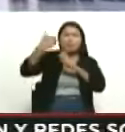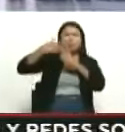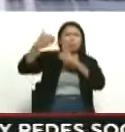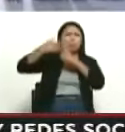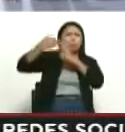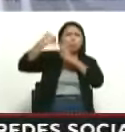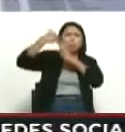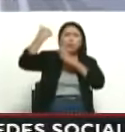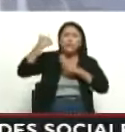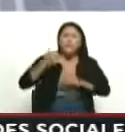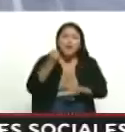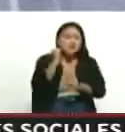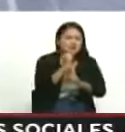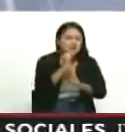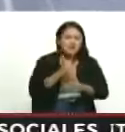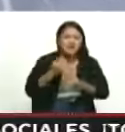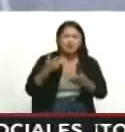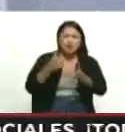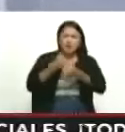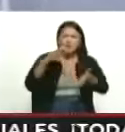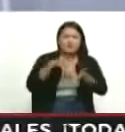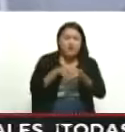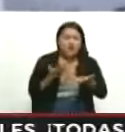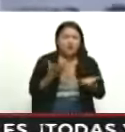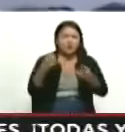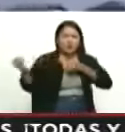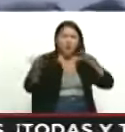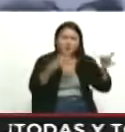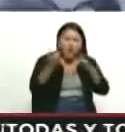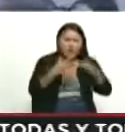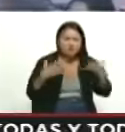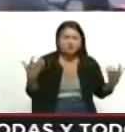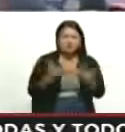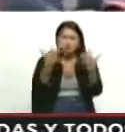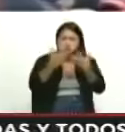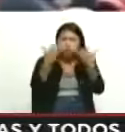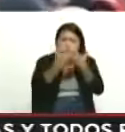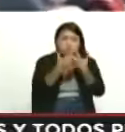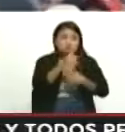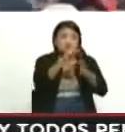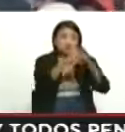han intentado asesinatos, golpes de Estado, guarimbas, violencia.